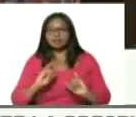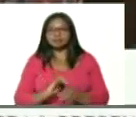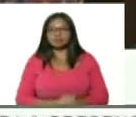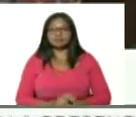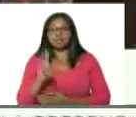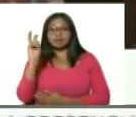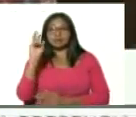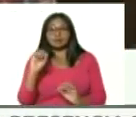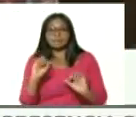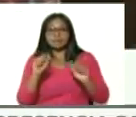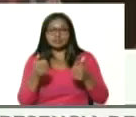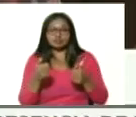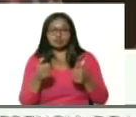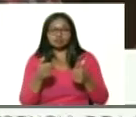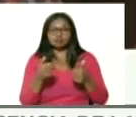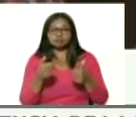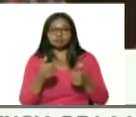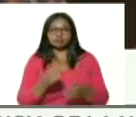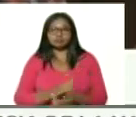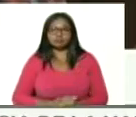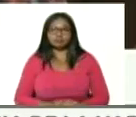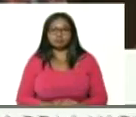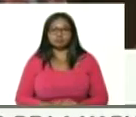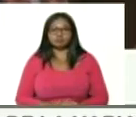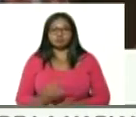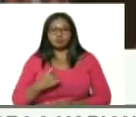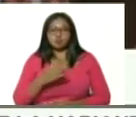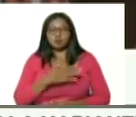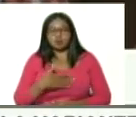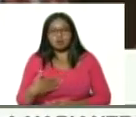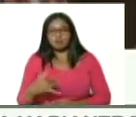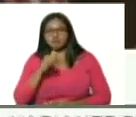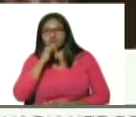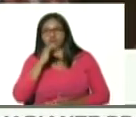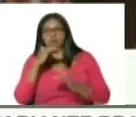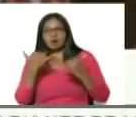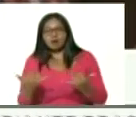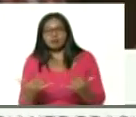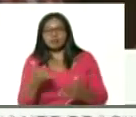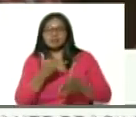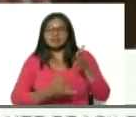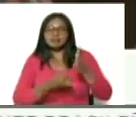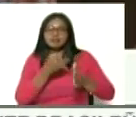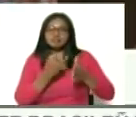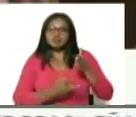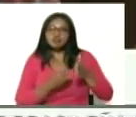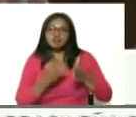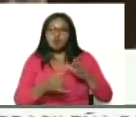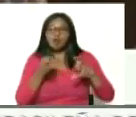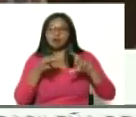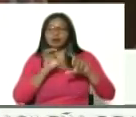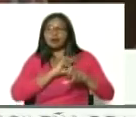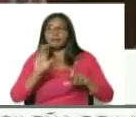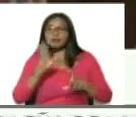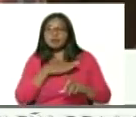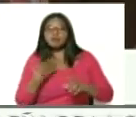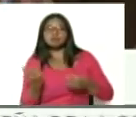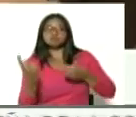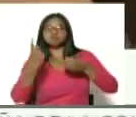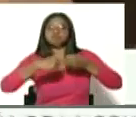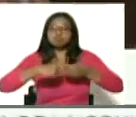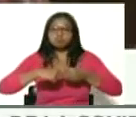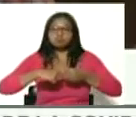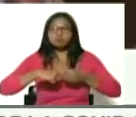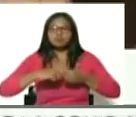viernes el registro instalado. Quiero informarle al país que a esta hora se han registrado, han dicho que quieren participar,